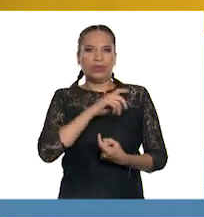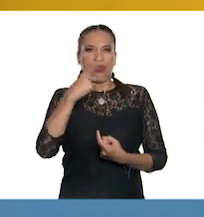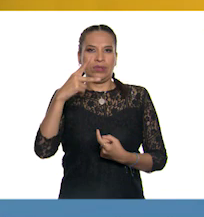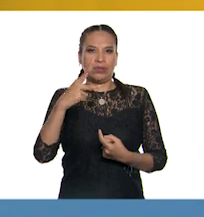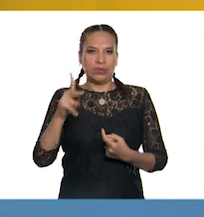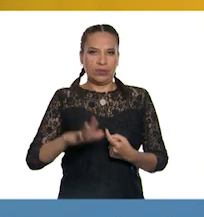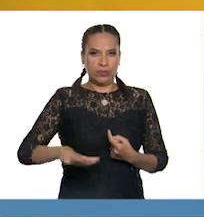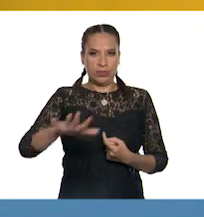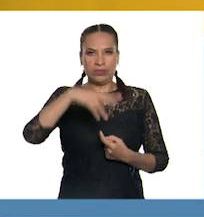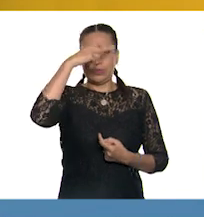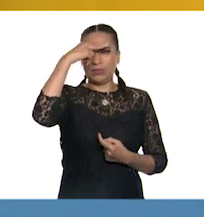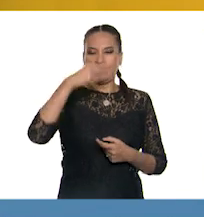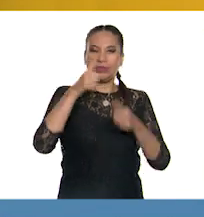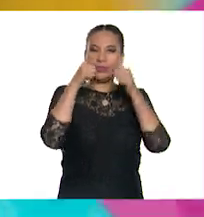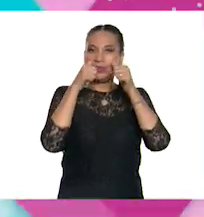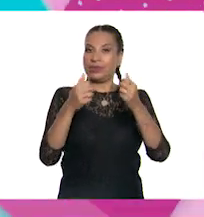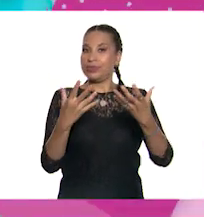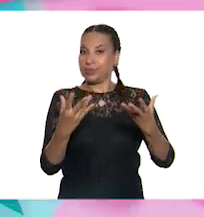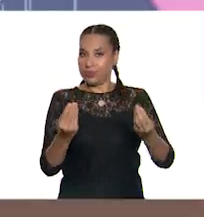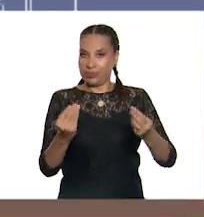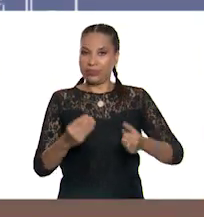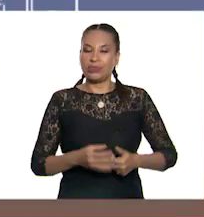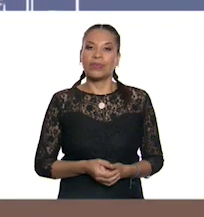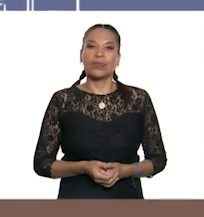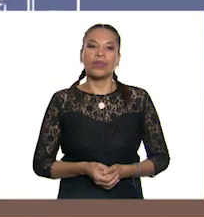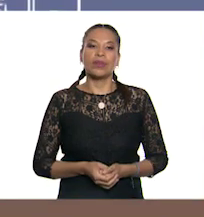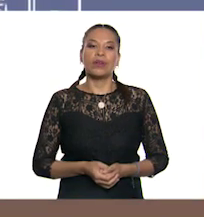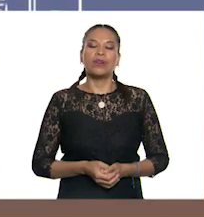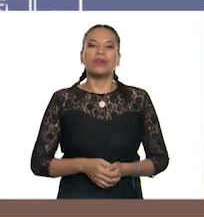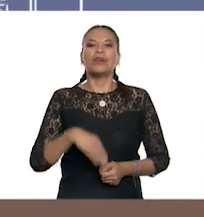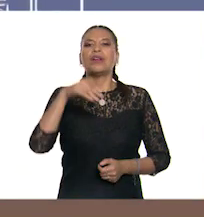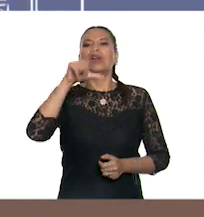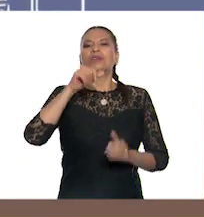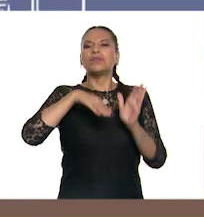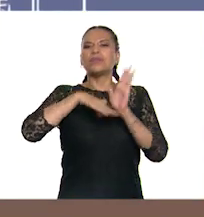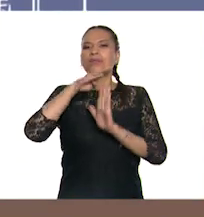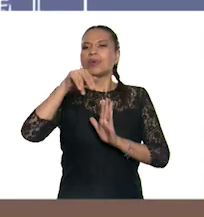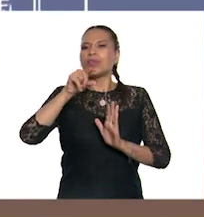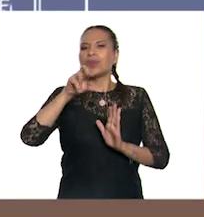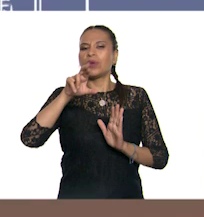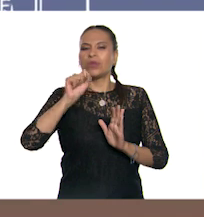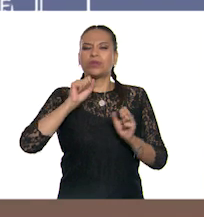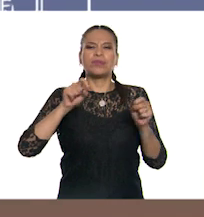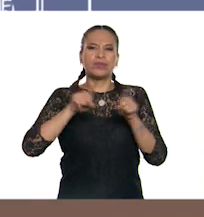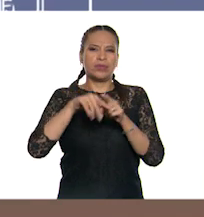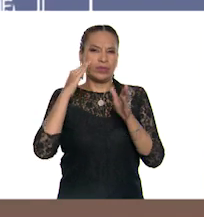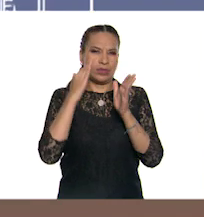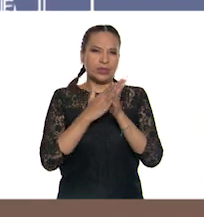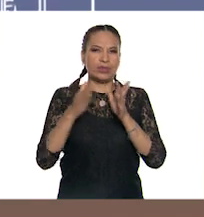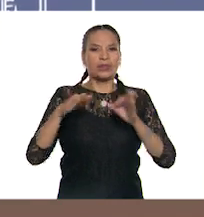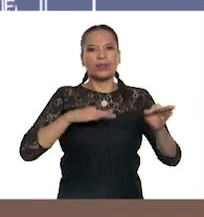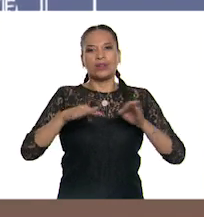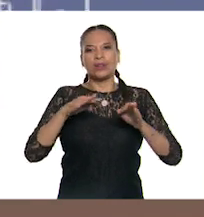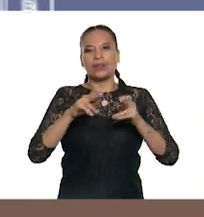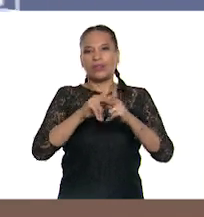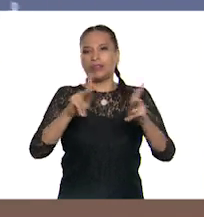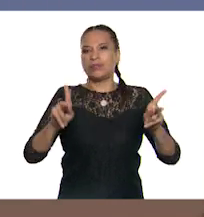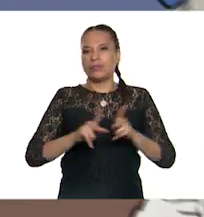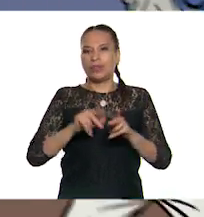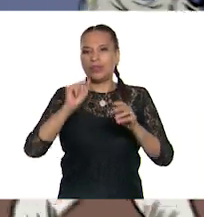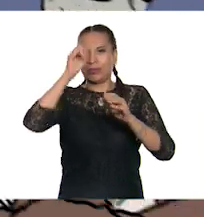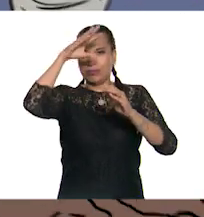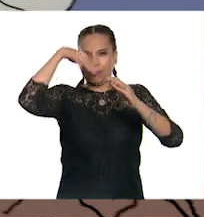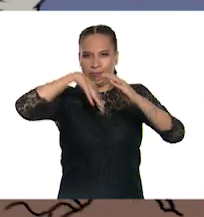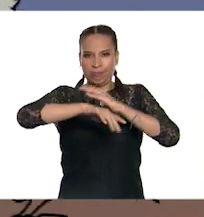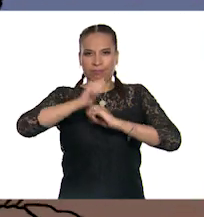población mexicana, así que pongan mucha atención. Los Maduros. Por la misma época trabajaba en el patio de la Mina de la